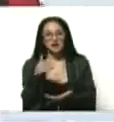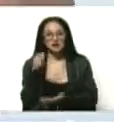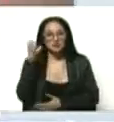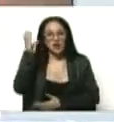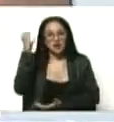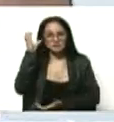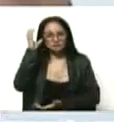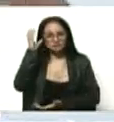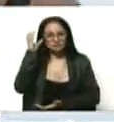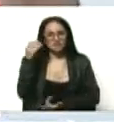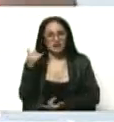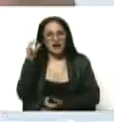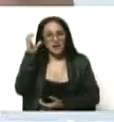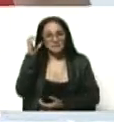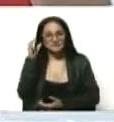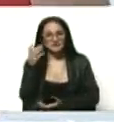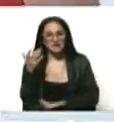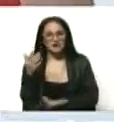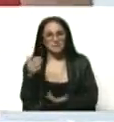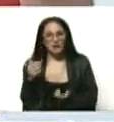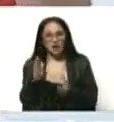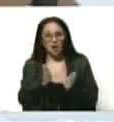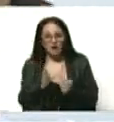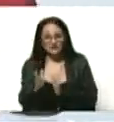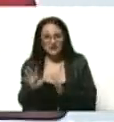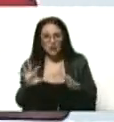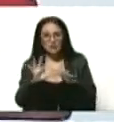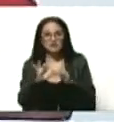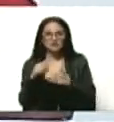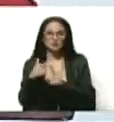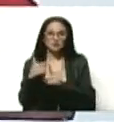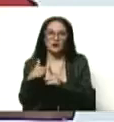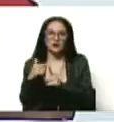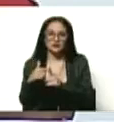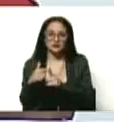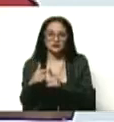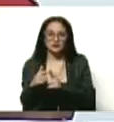sumar, organizar, unir, sumar.